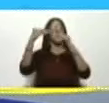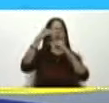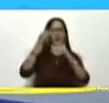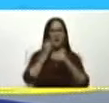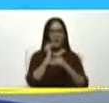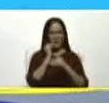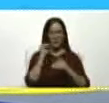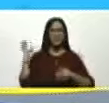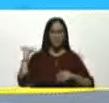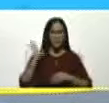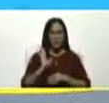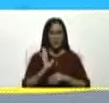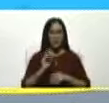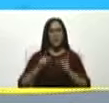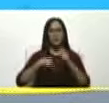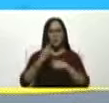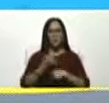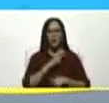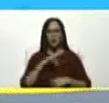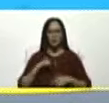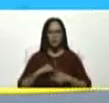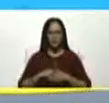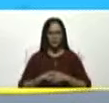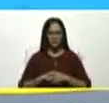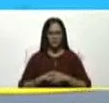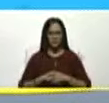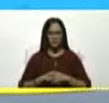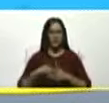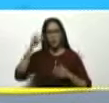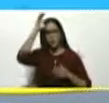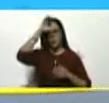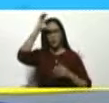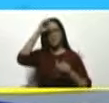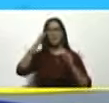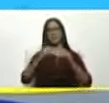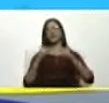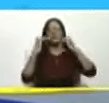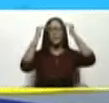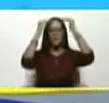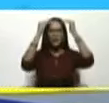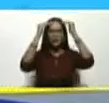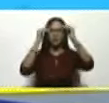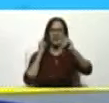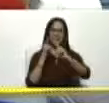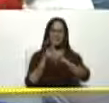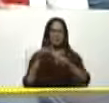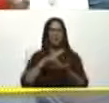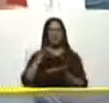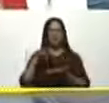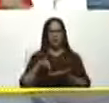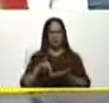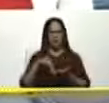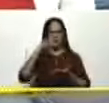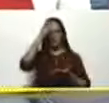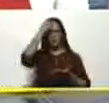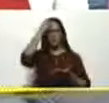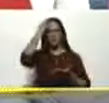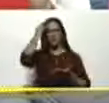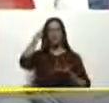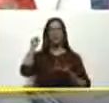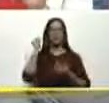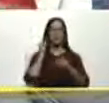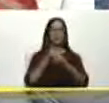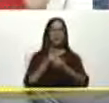generaciones que vienen después de nosotros. Una conciencia superior del destino nacional, del destino de la